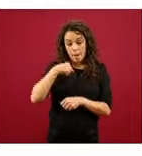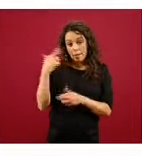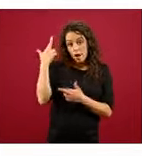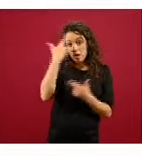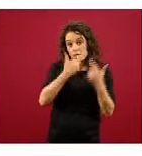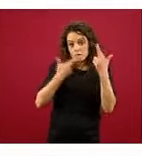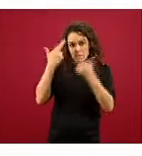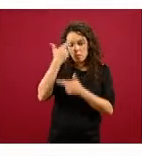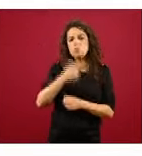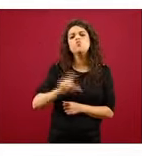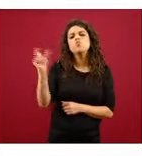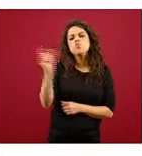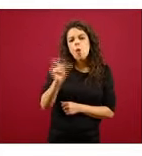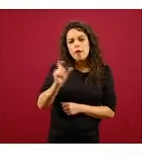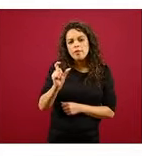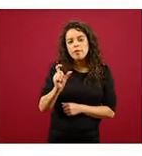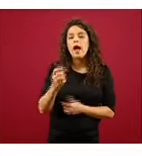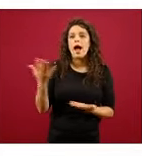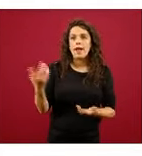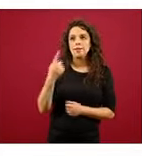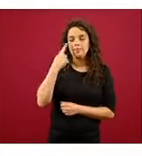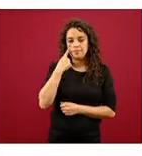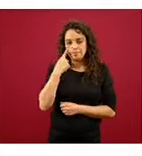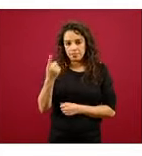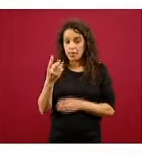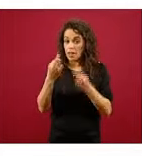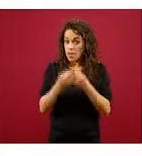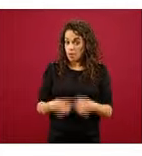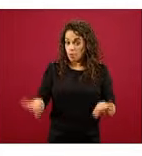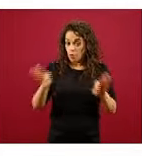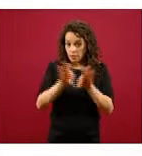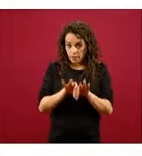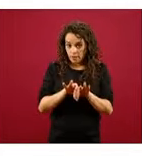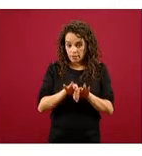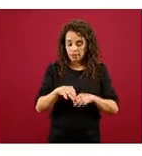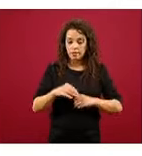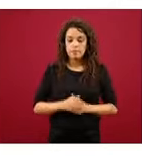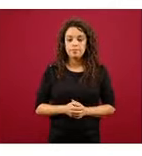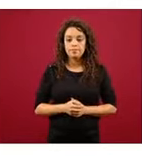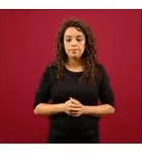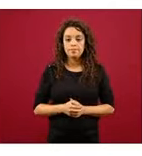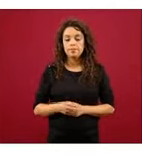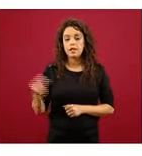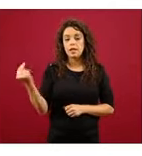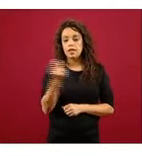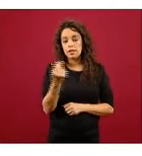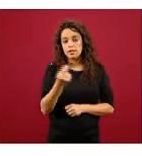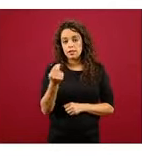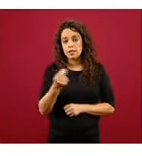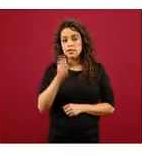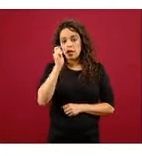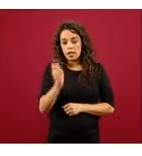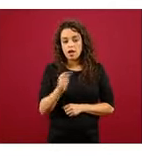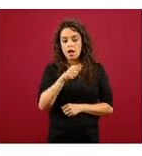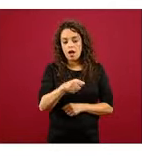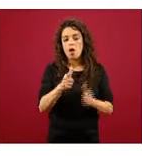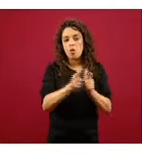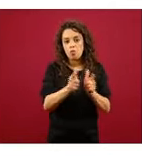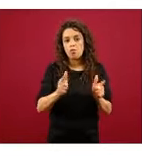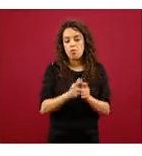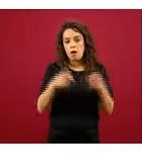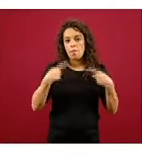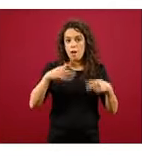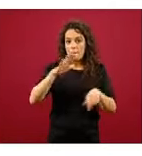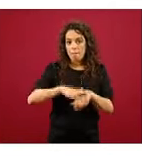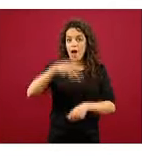poco, pero es importante, primero, nuevamente enfatizo, pertenecer al sector vulnerable de la población ante la